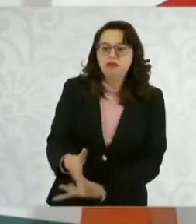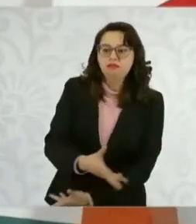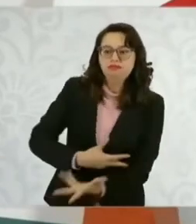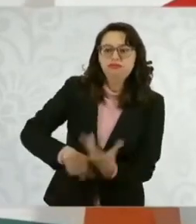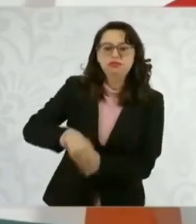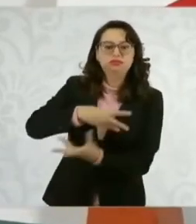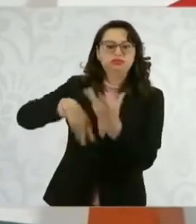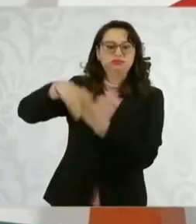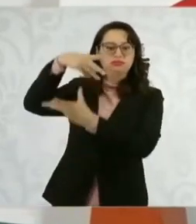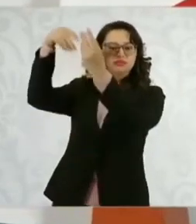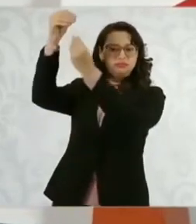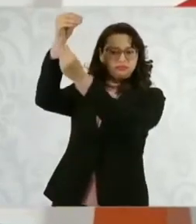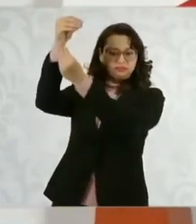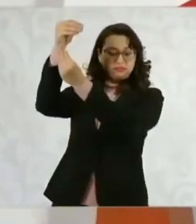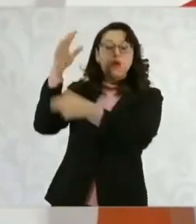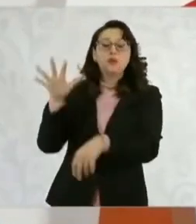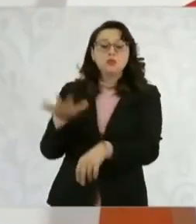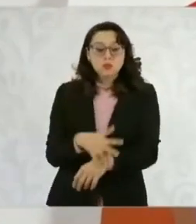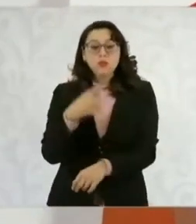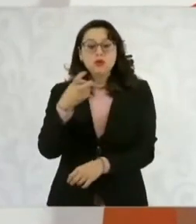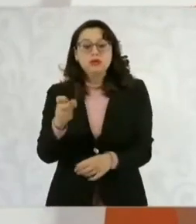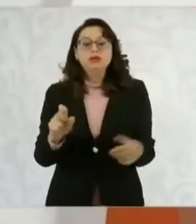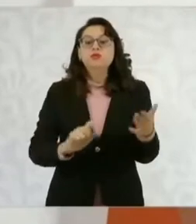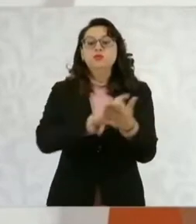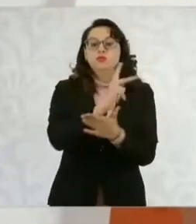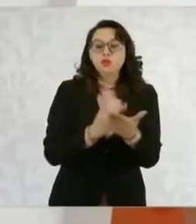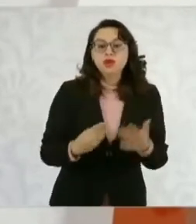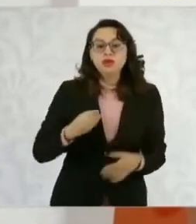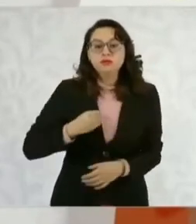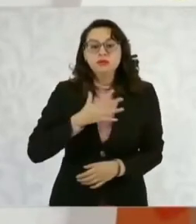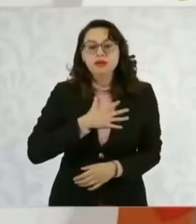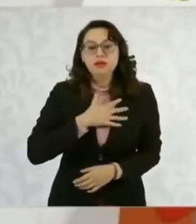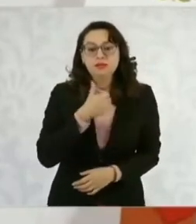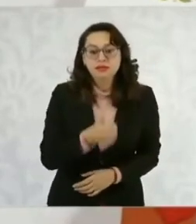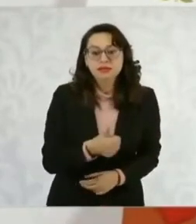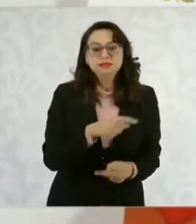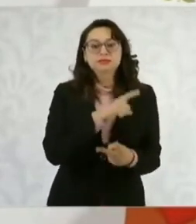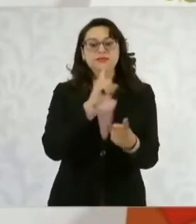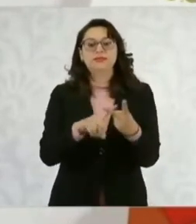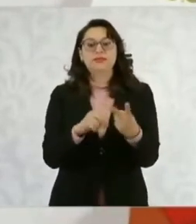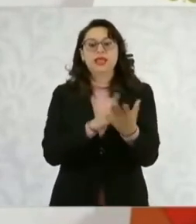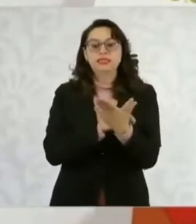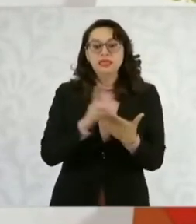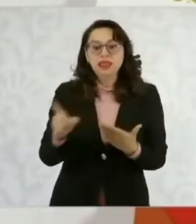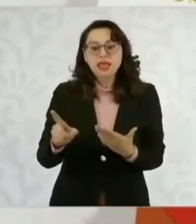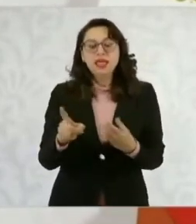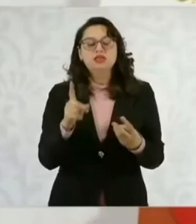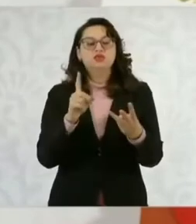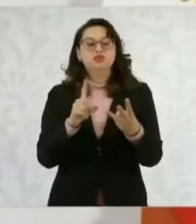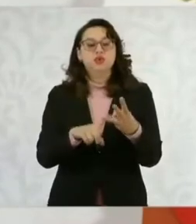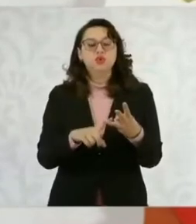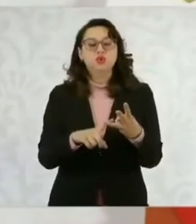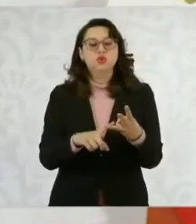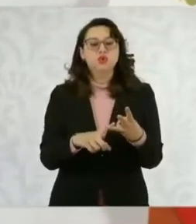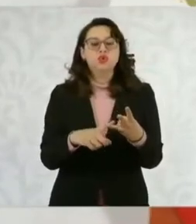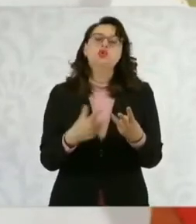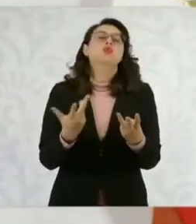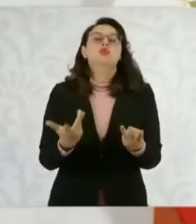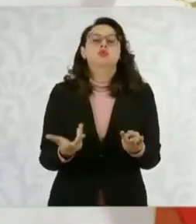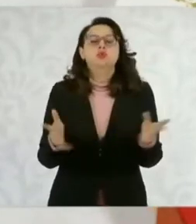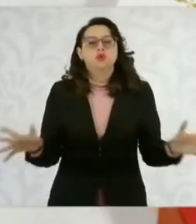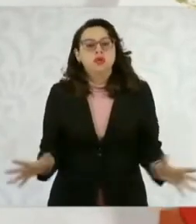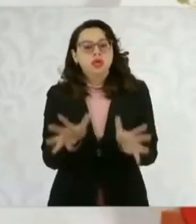y por eso los programas de bienestar, los derechos sociales, el impulso a ramas económicas como